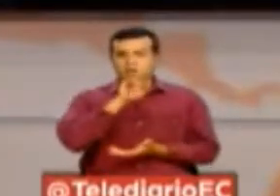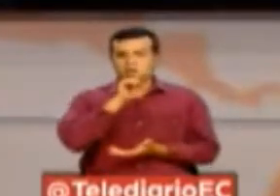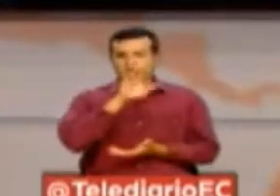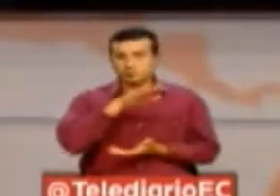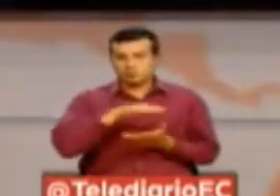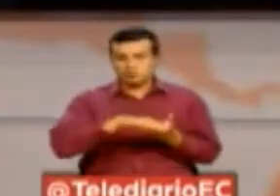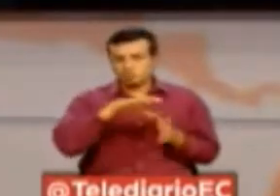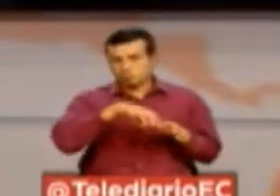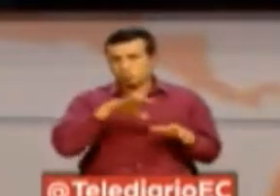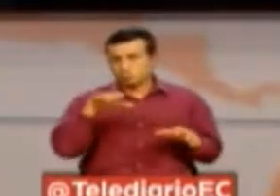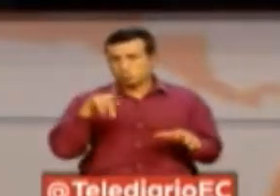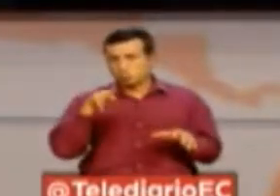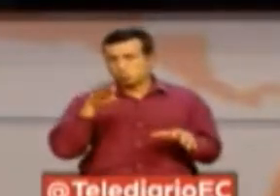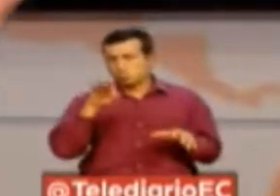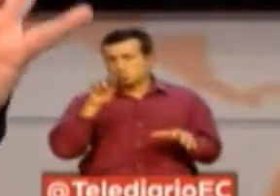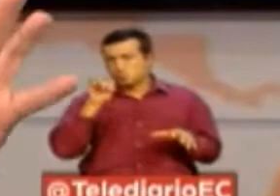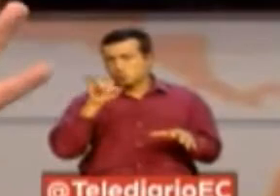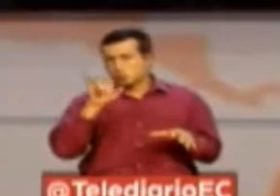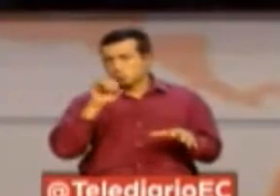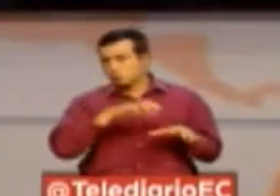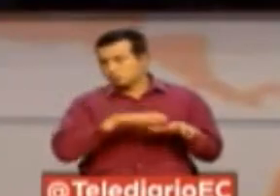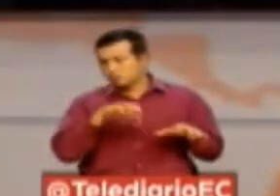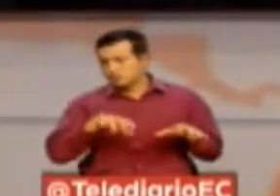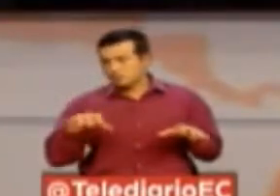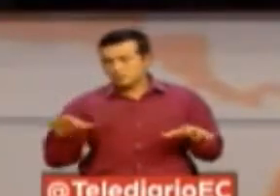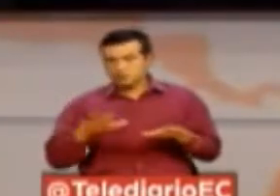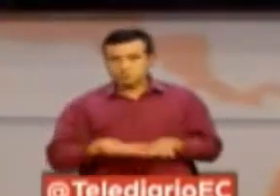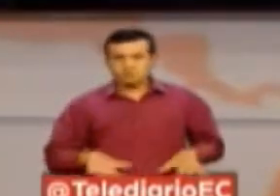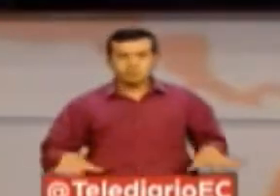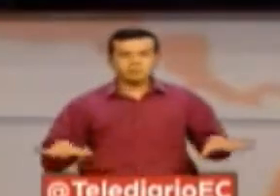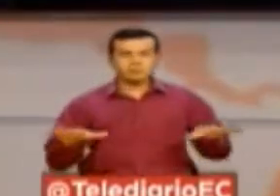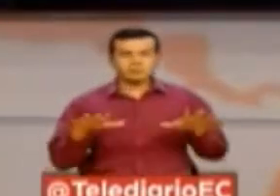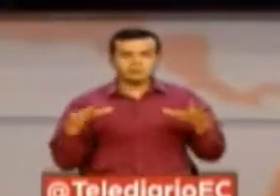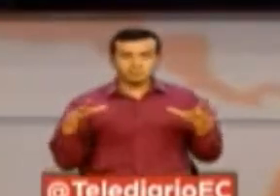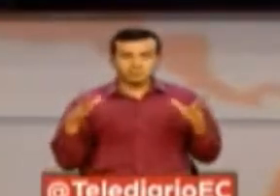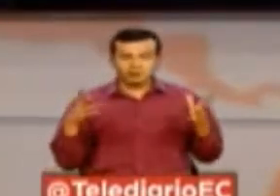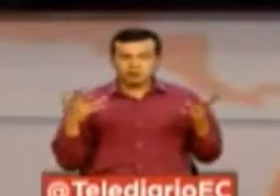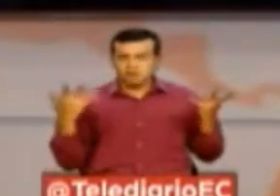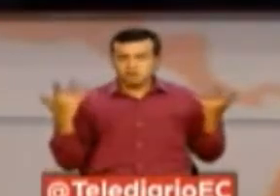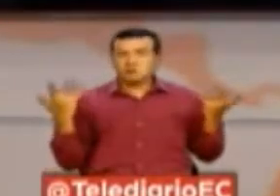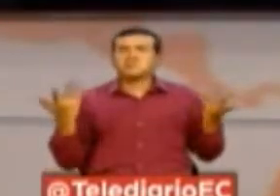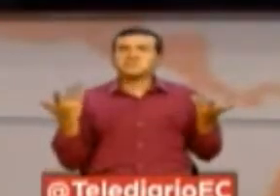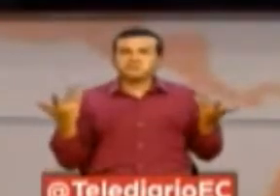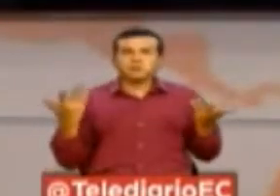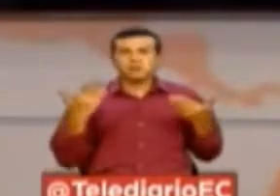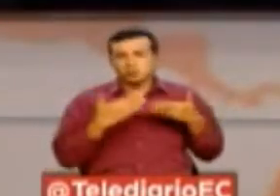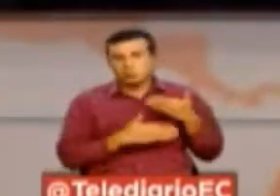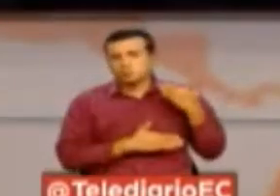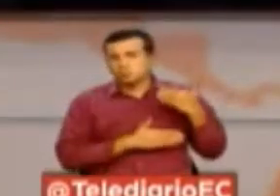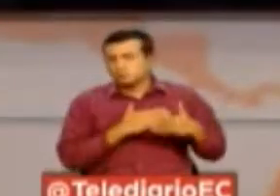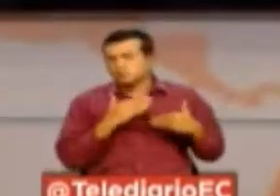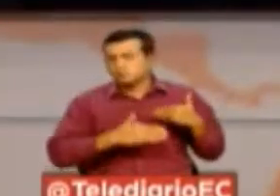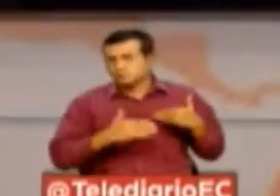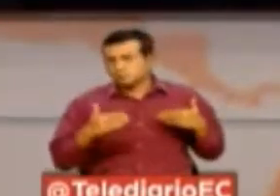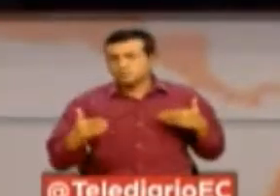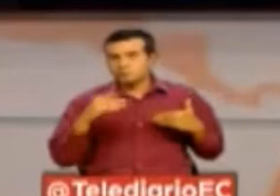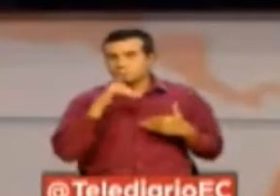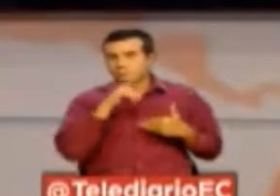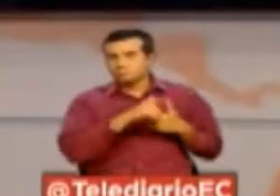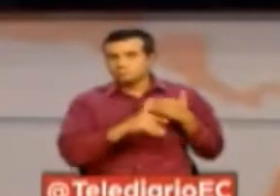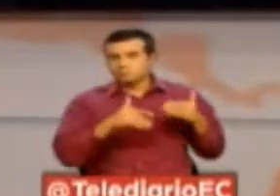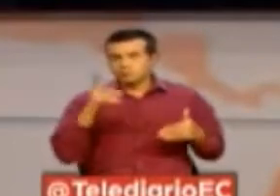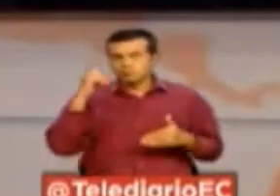posteriormente altomayo y las operaciones que se derivan de esta campaña cuáles son las fases que tiene esta campaña por parte